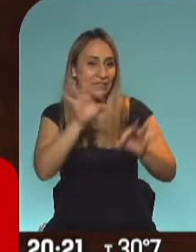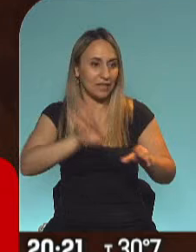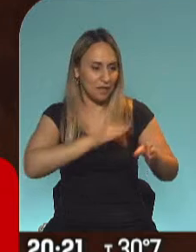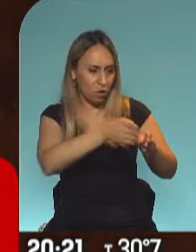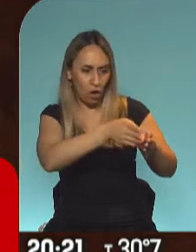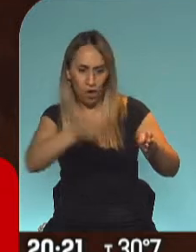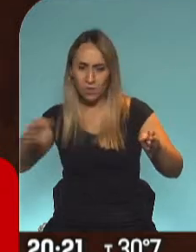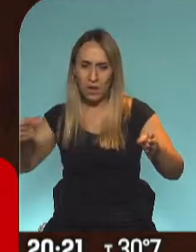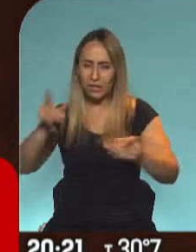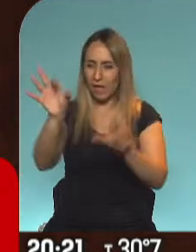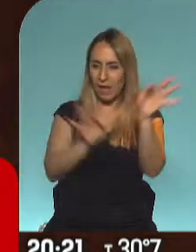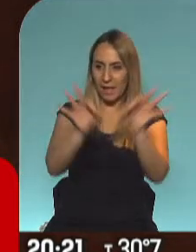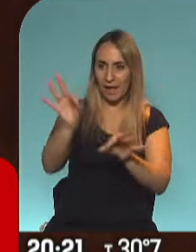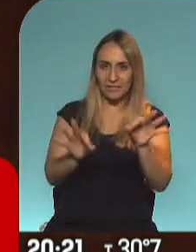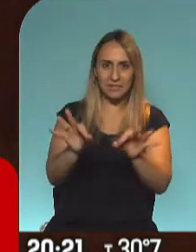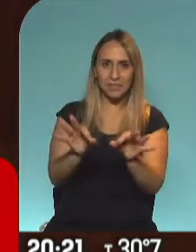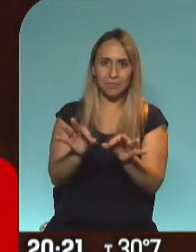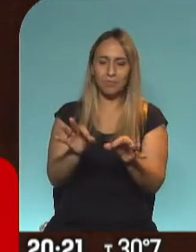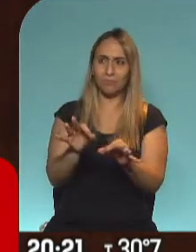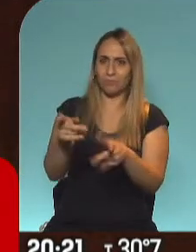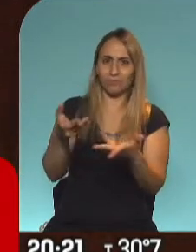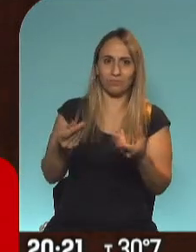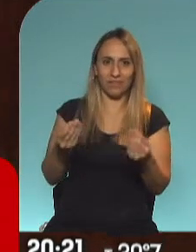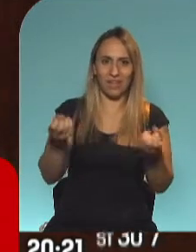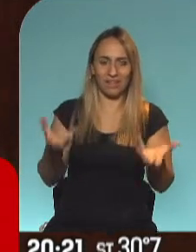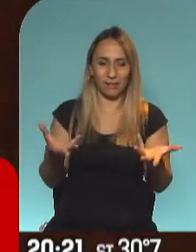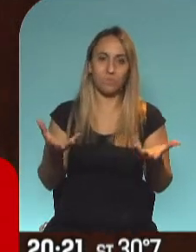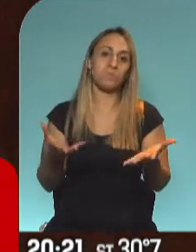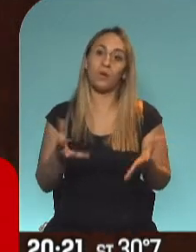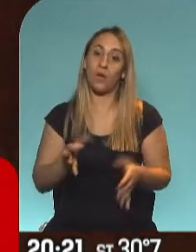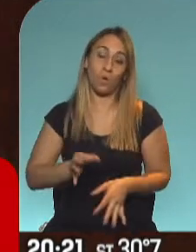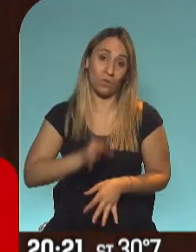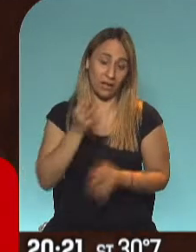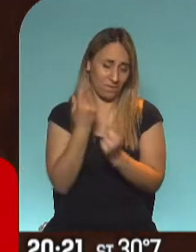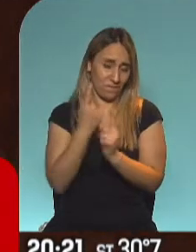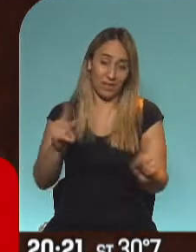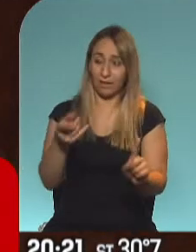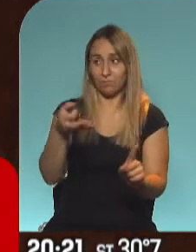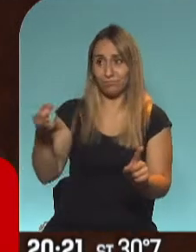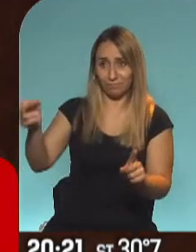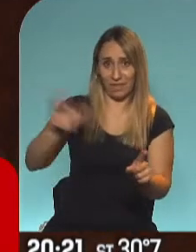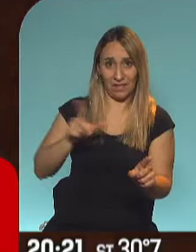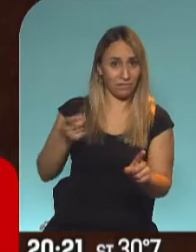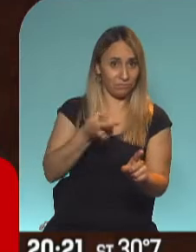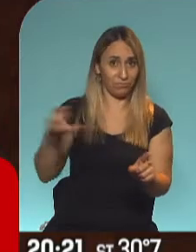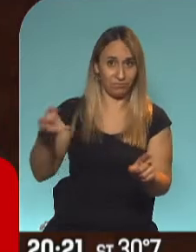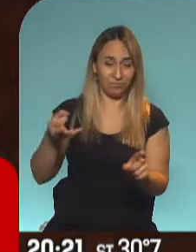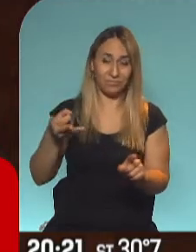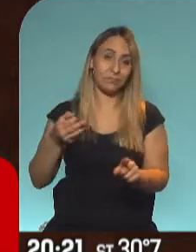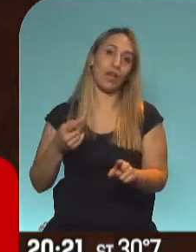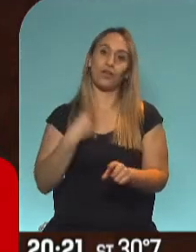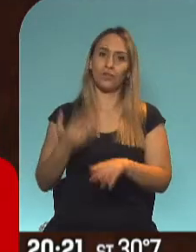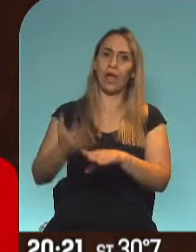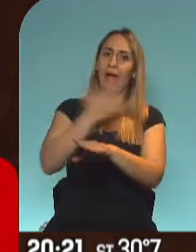particular, 2020, con el coronavirus? Bueno, un año distinto, como bien dijo, a lo que habíamos pensado. Nosotros estuvimos preparándonos